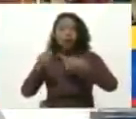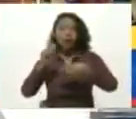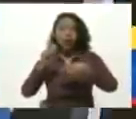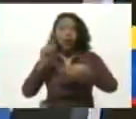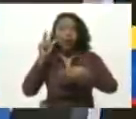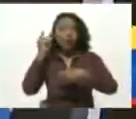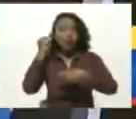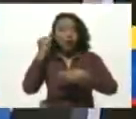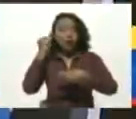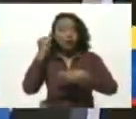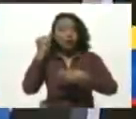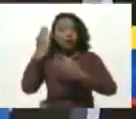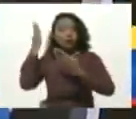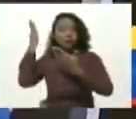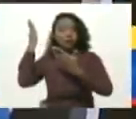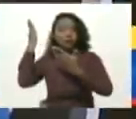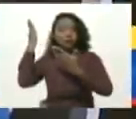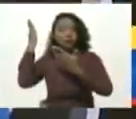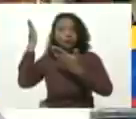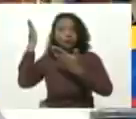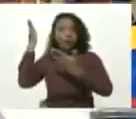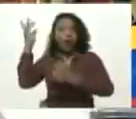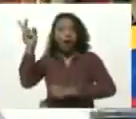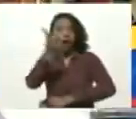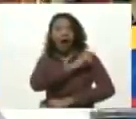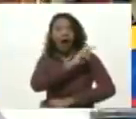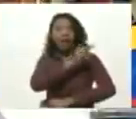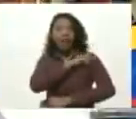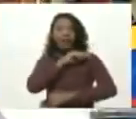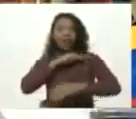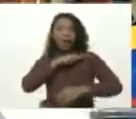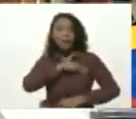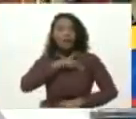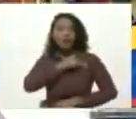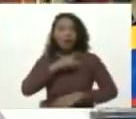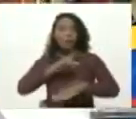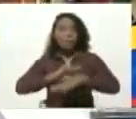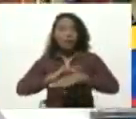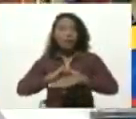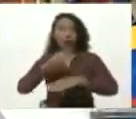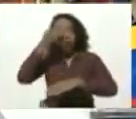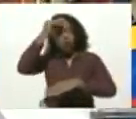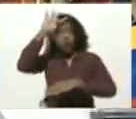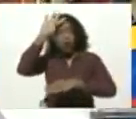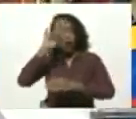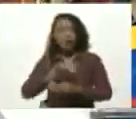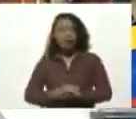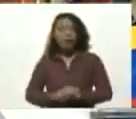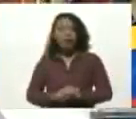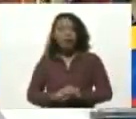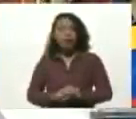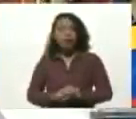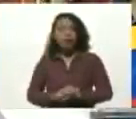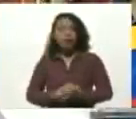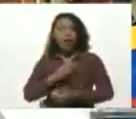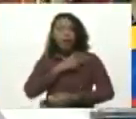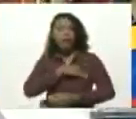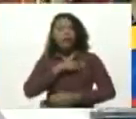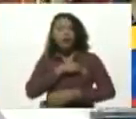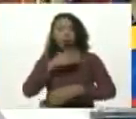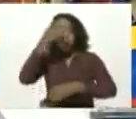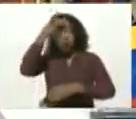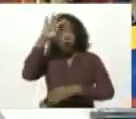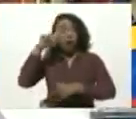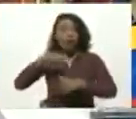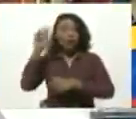Eneida Laya. Al jefe de la misión médica cubana, a la misión cubana en Venezuela,